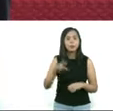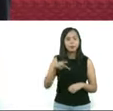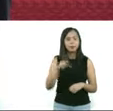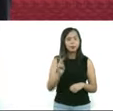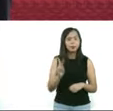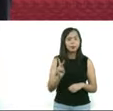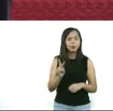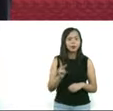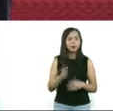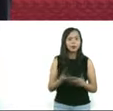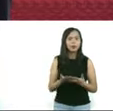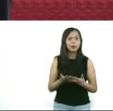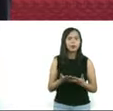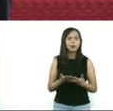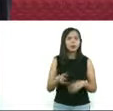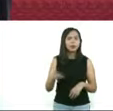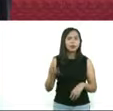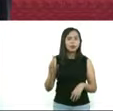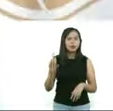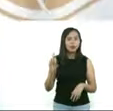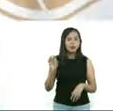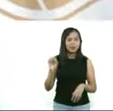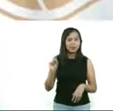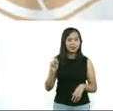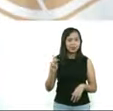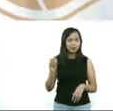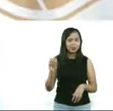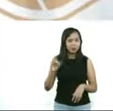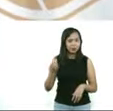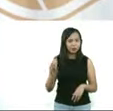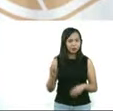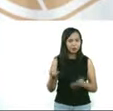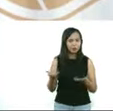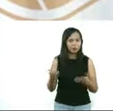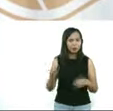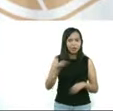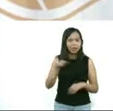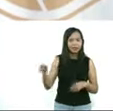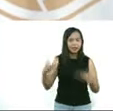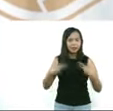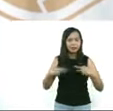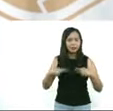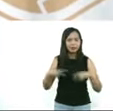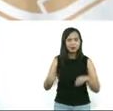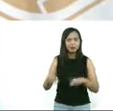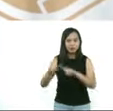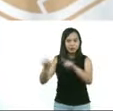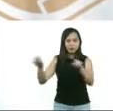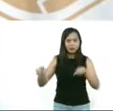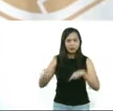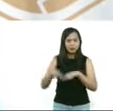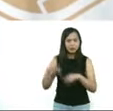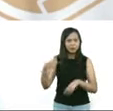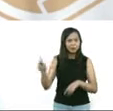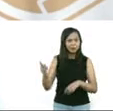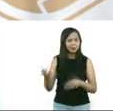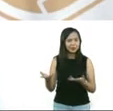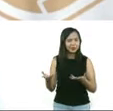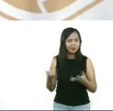no pueden hacerse a costa del despojo de las tierras de los campesinos. Y ahí en